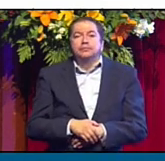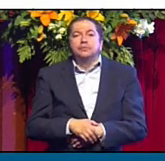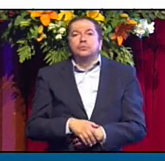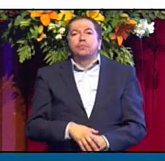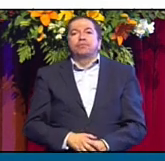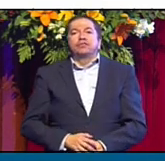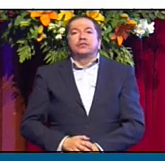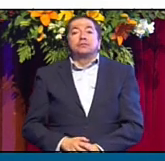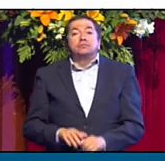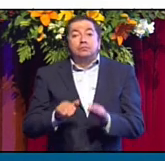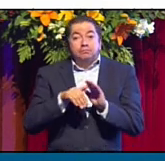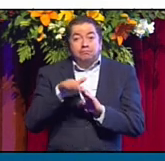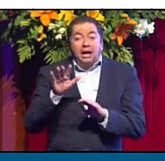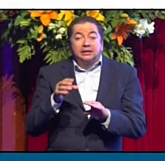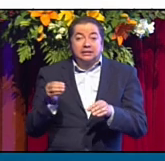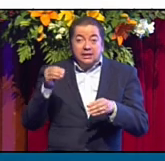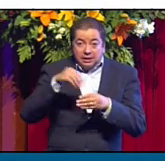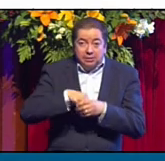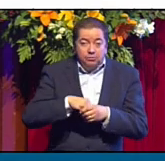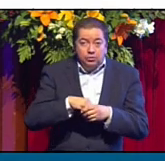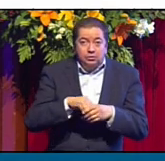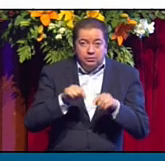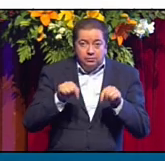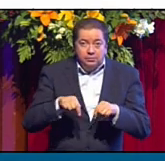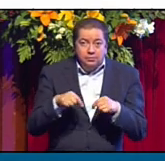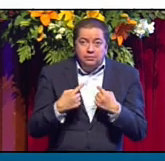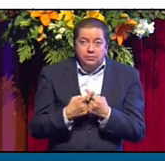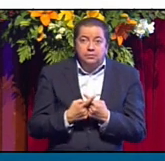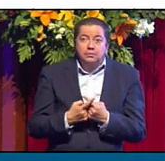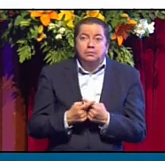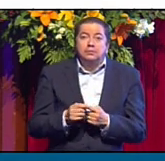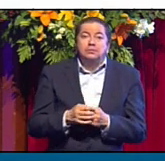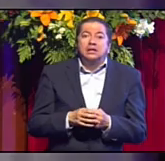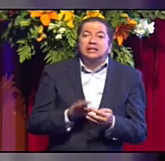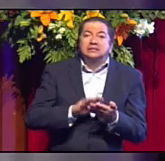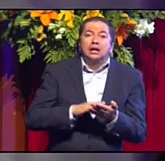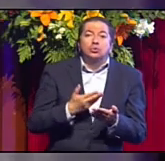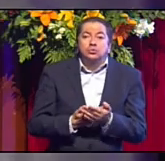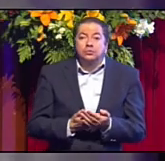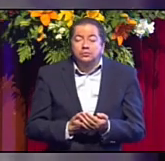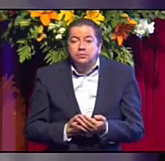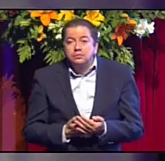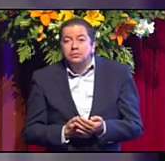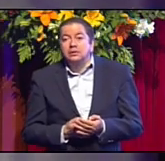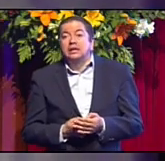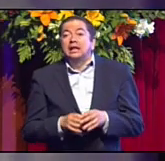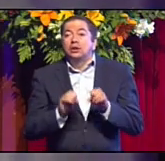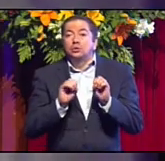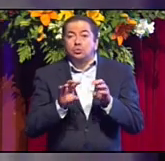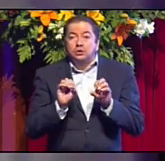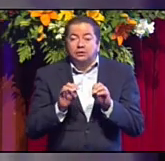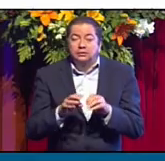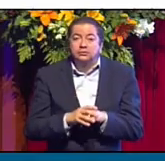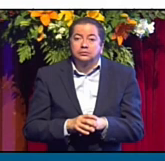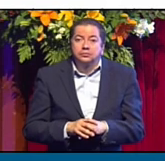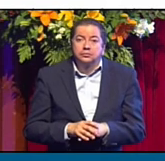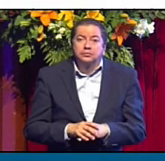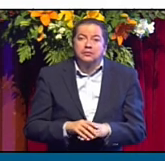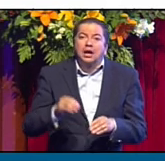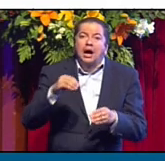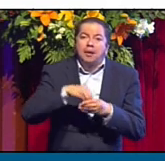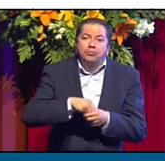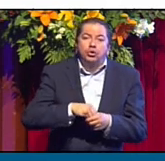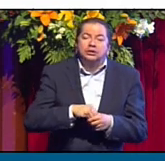El mayor aporte es el per cápita que recibimos. Pero al igual que salud, Igual que educación, que mencioné hace un rato atrás.